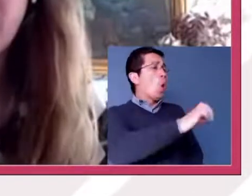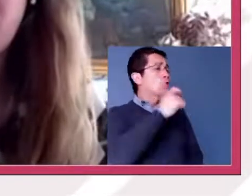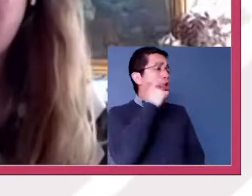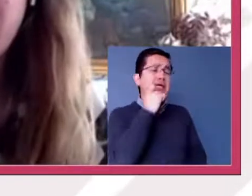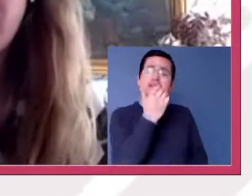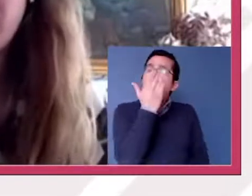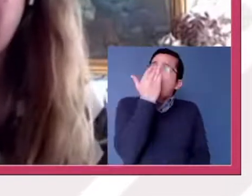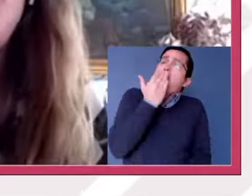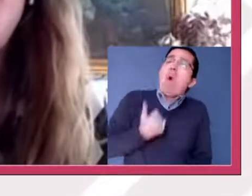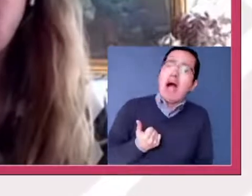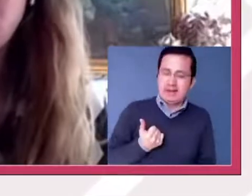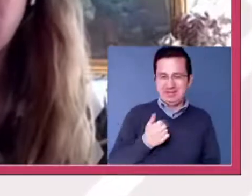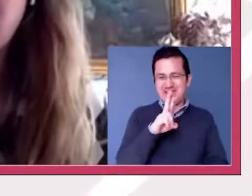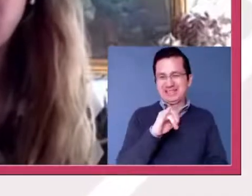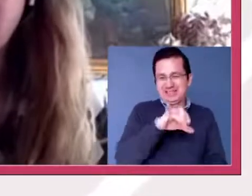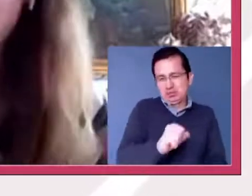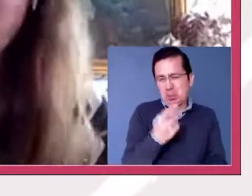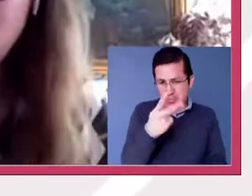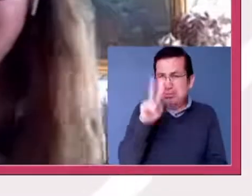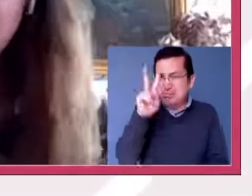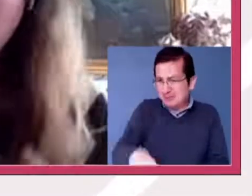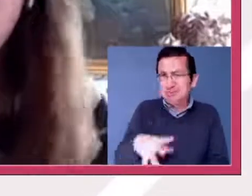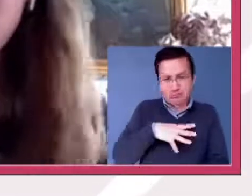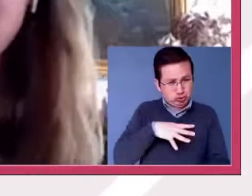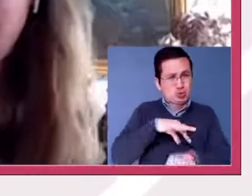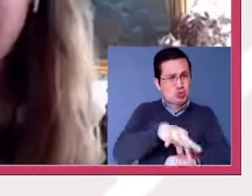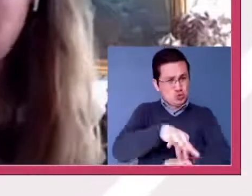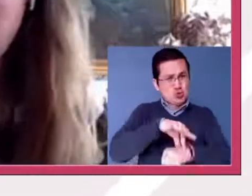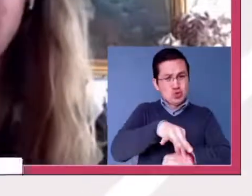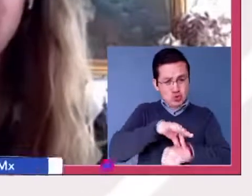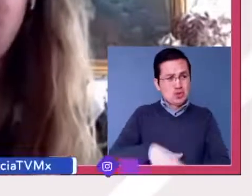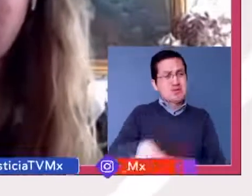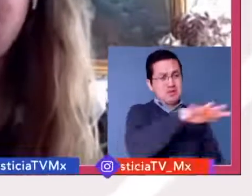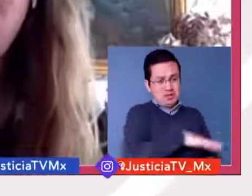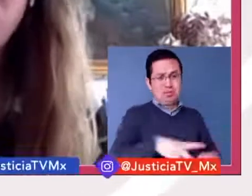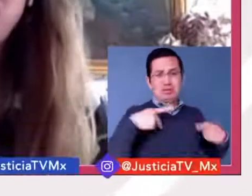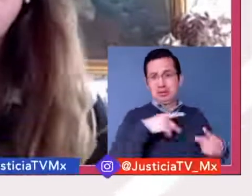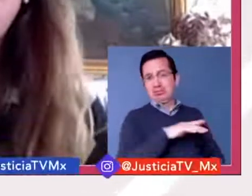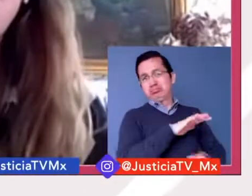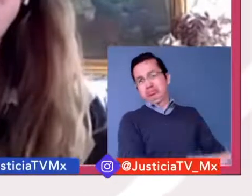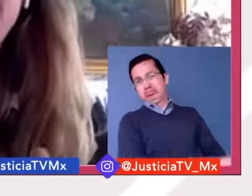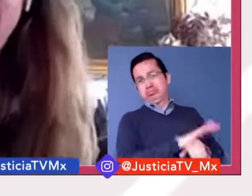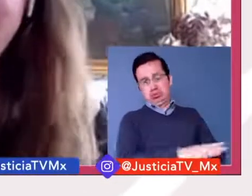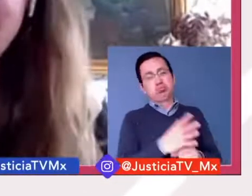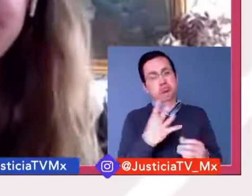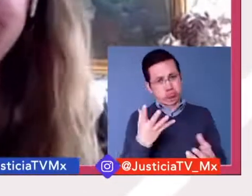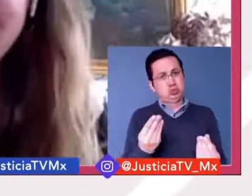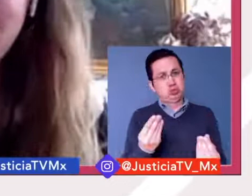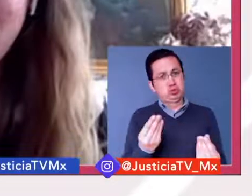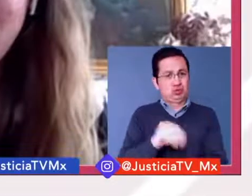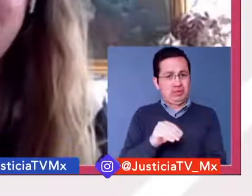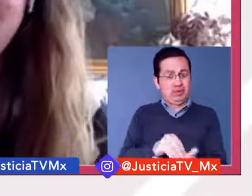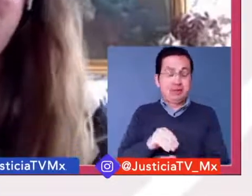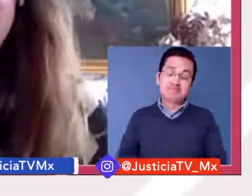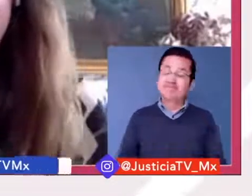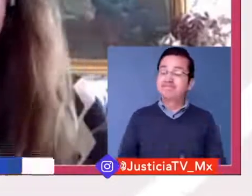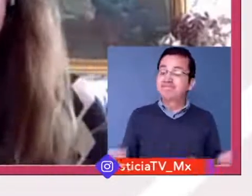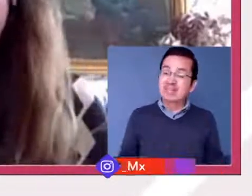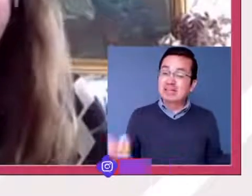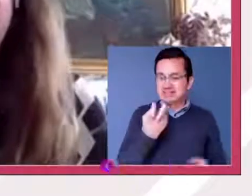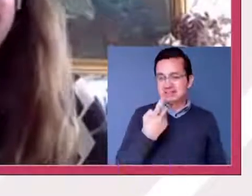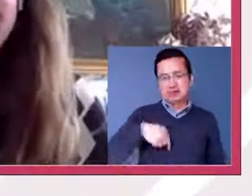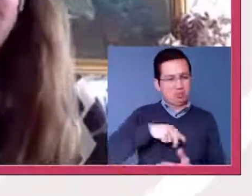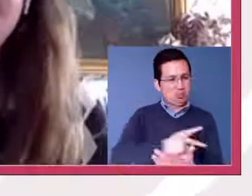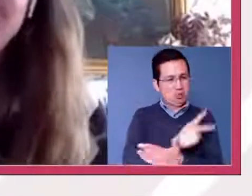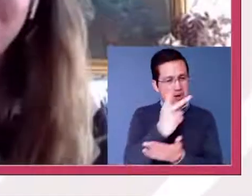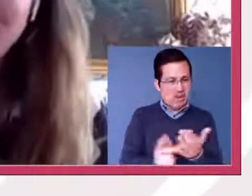opresión que vive en las relaciones de las personas en todos los ámbitos en este país. con eso cerramos este espacio diverso. Les doy